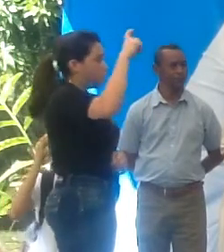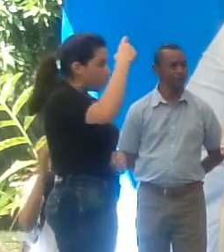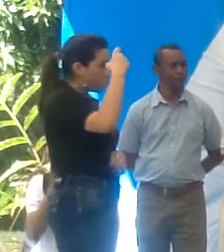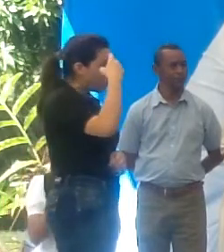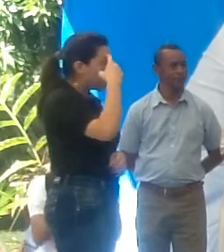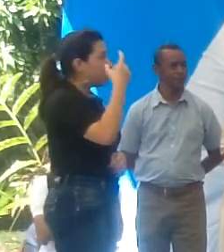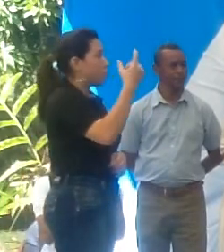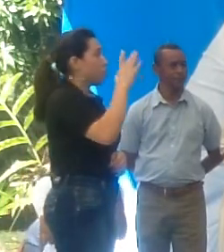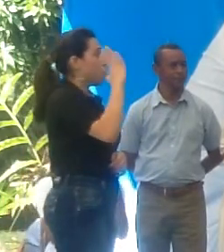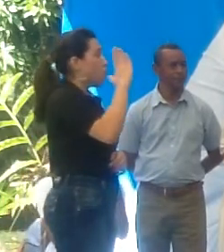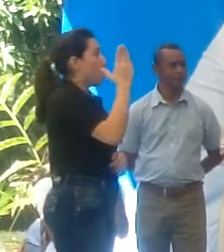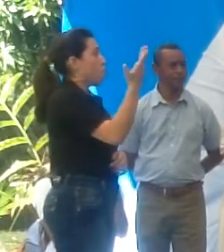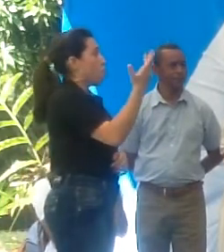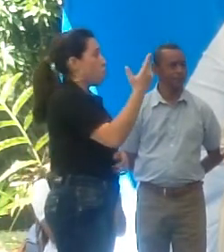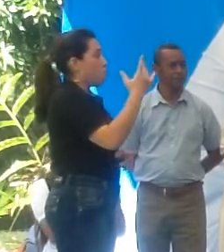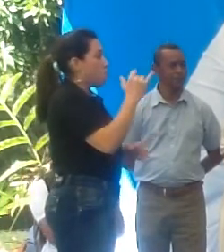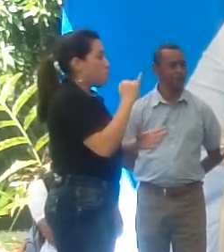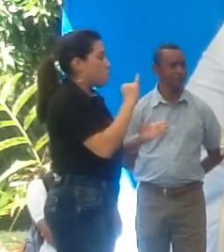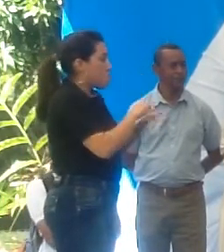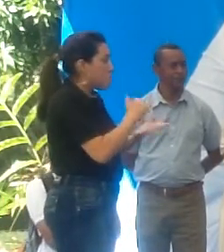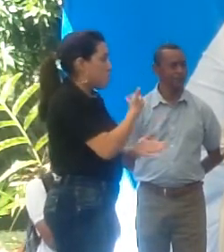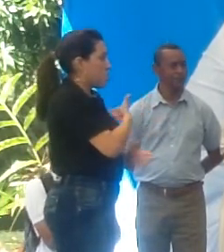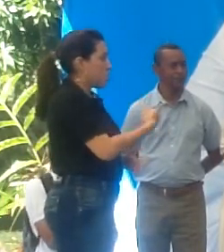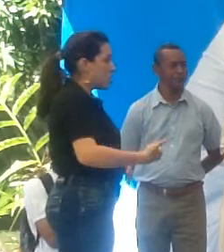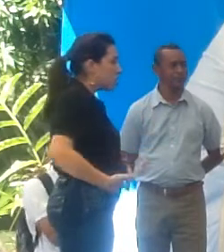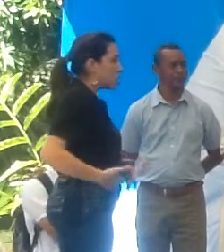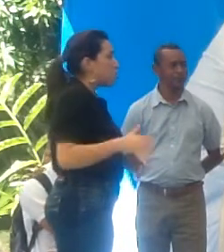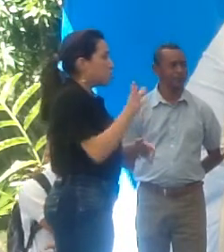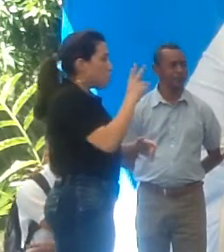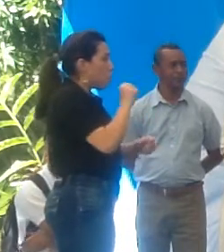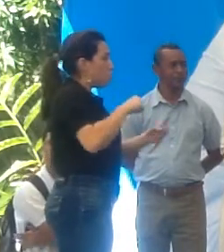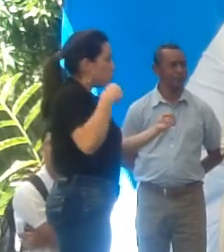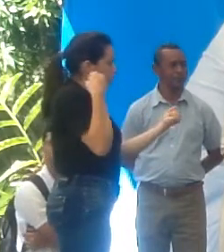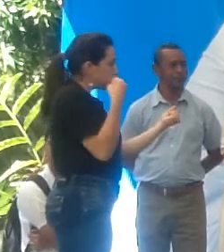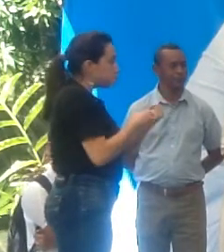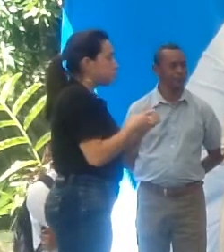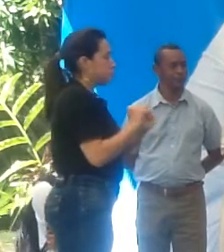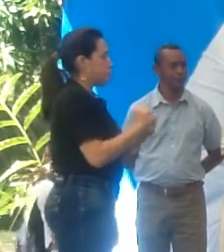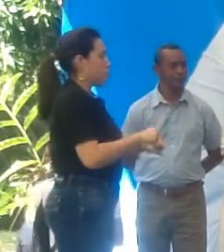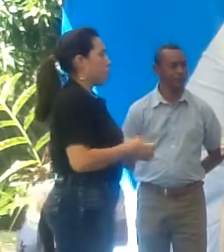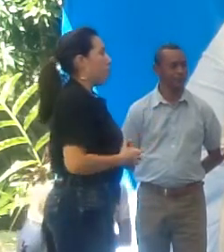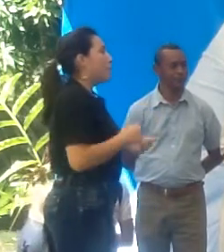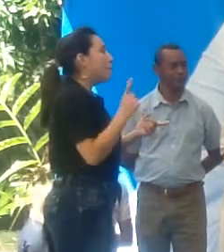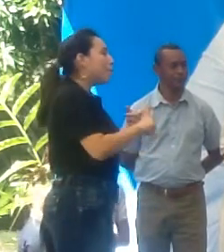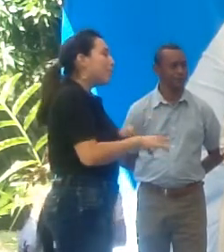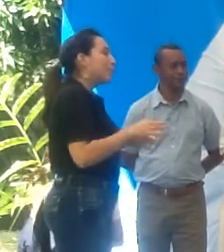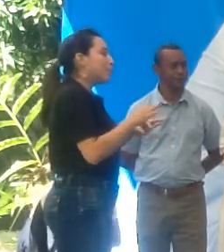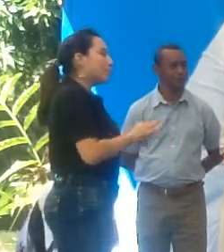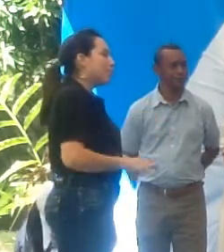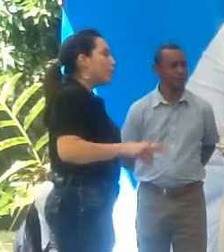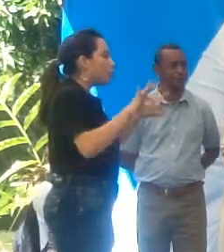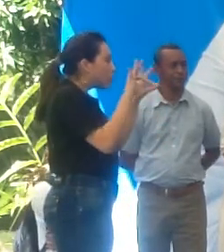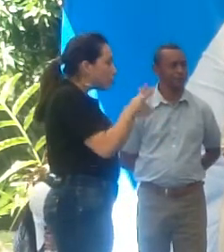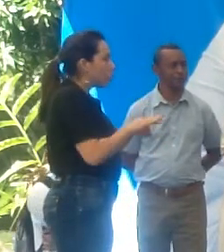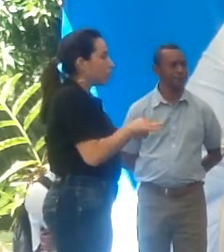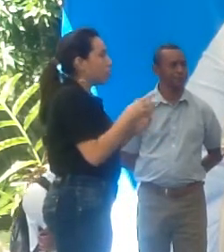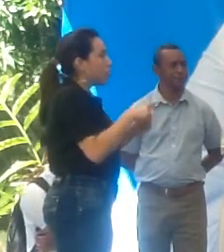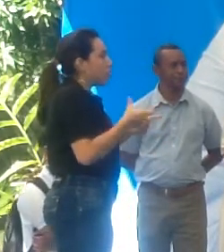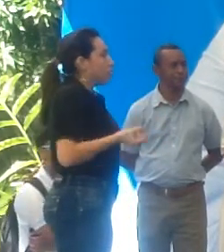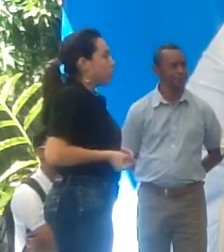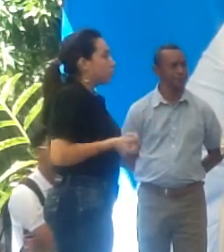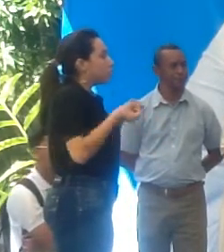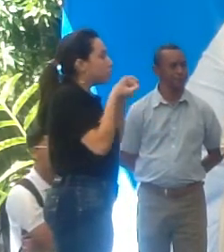las entidades territoriales, las alcaldías y las gobernaciones. Pero es fundamental también que le brindemos las